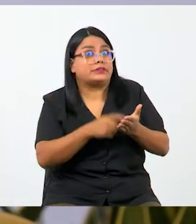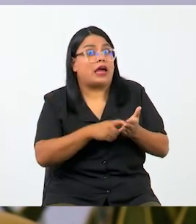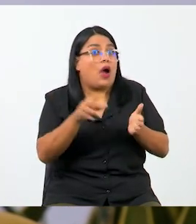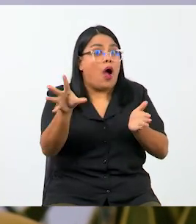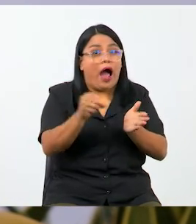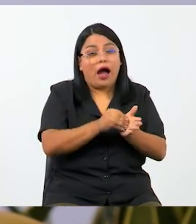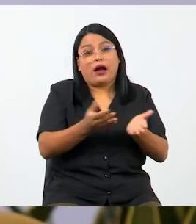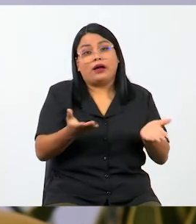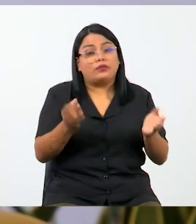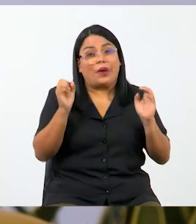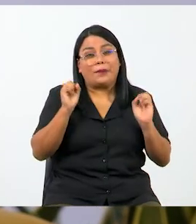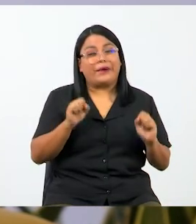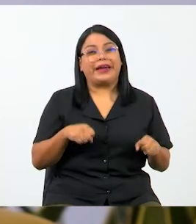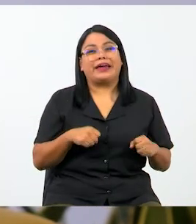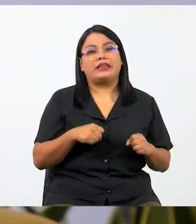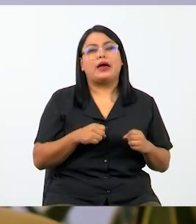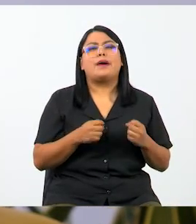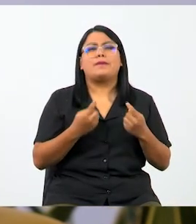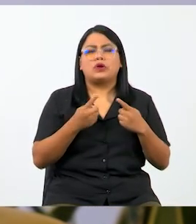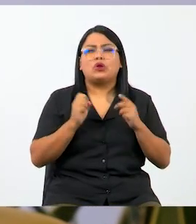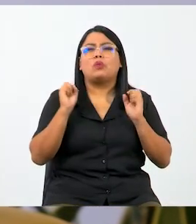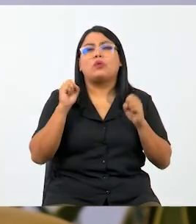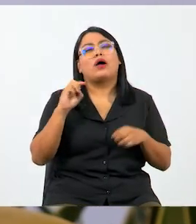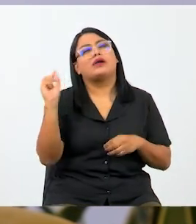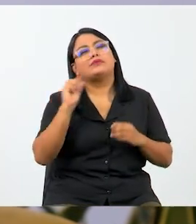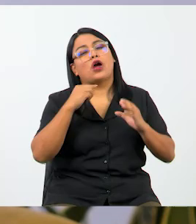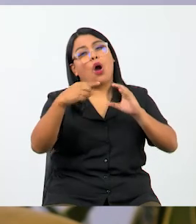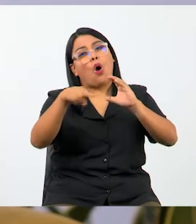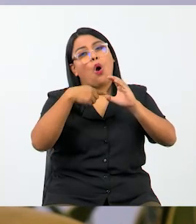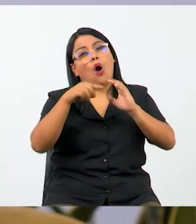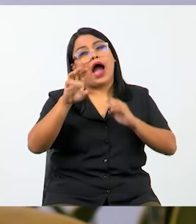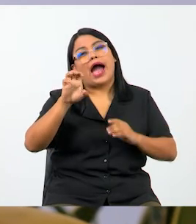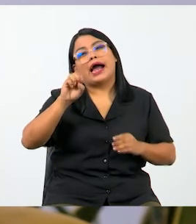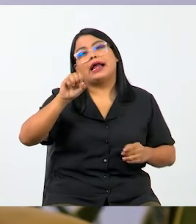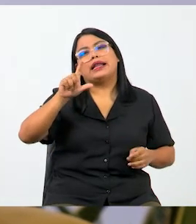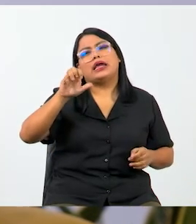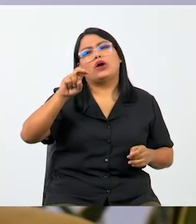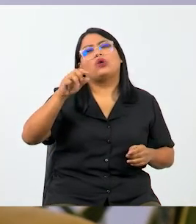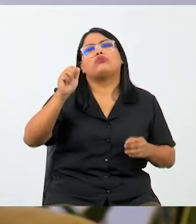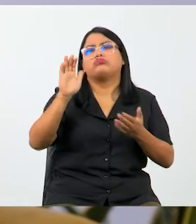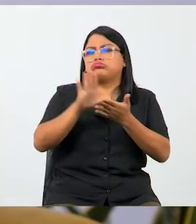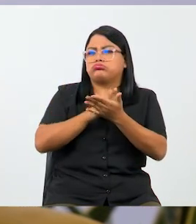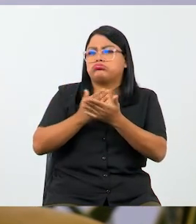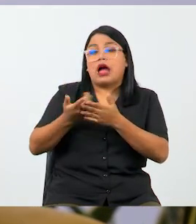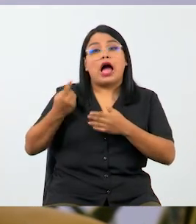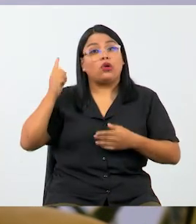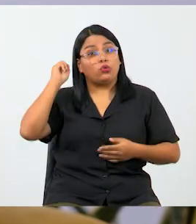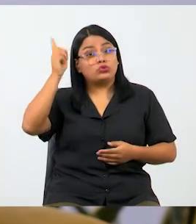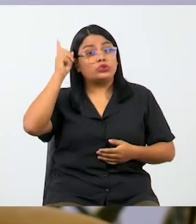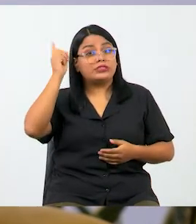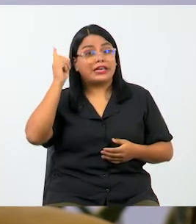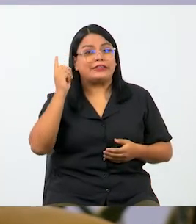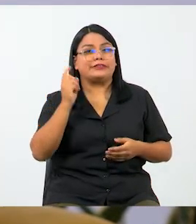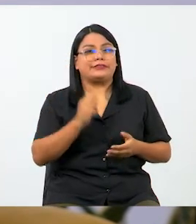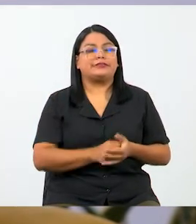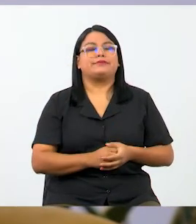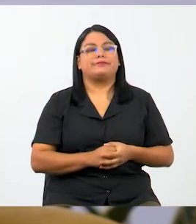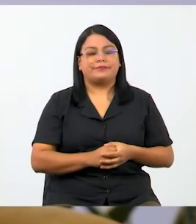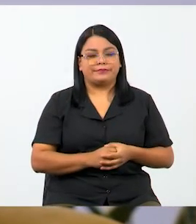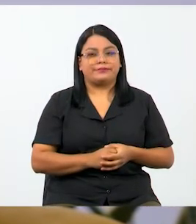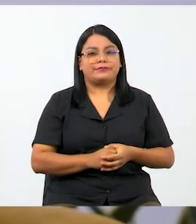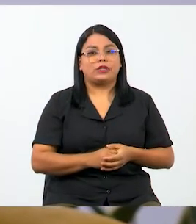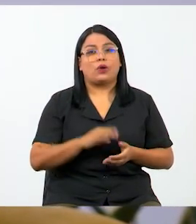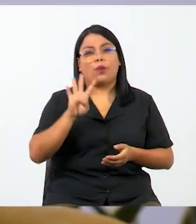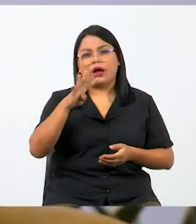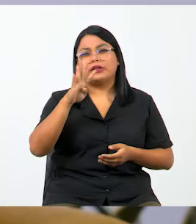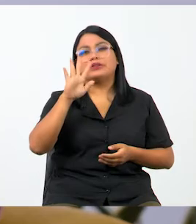pedir al correo de Eslengua y ahí con gusto se les va a facilitar las pruebas de unidad tanto de cuarto, de quinto como